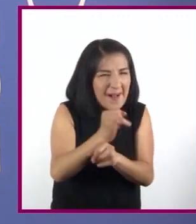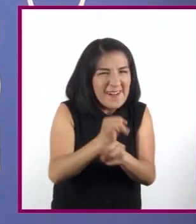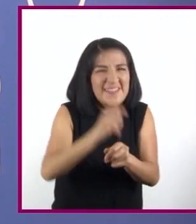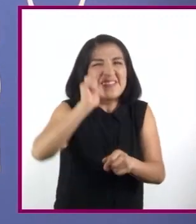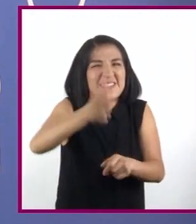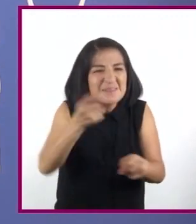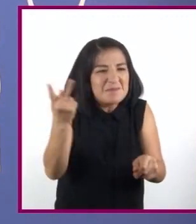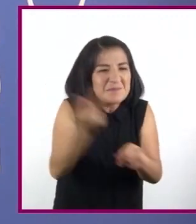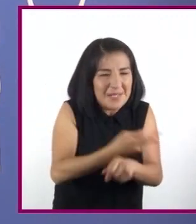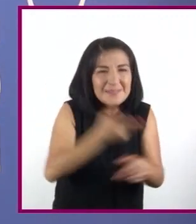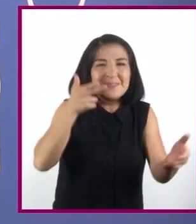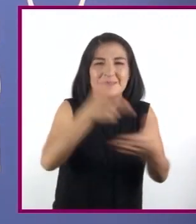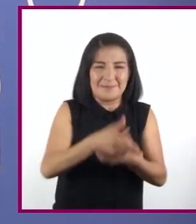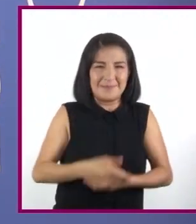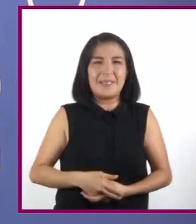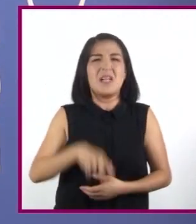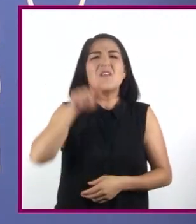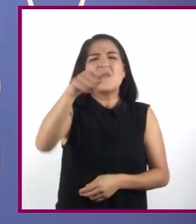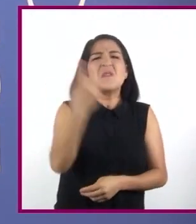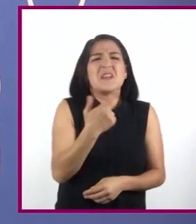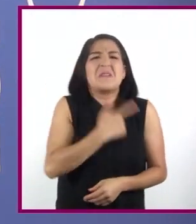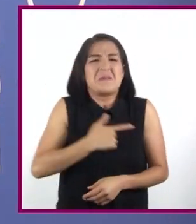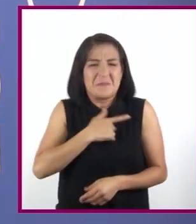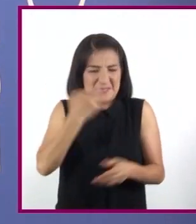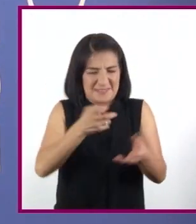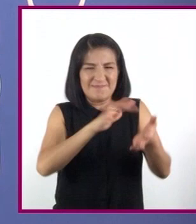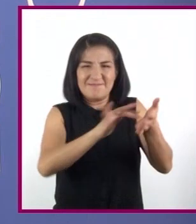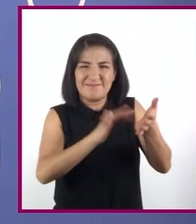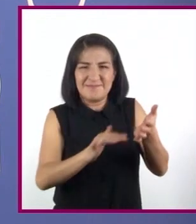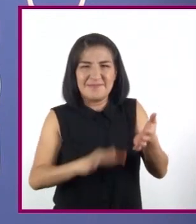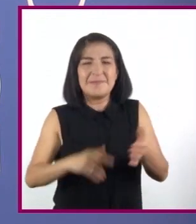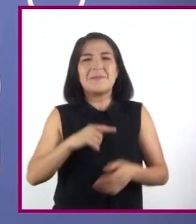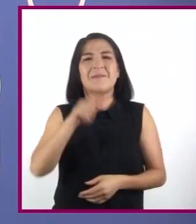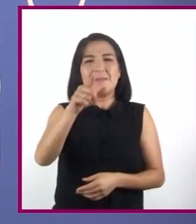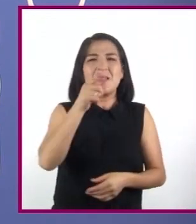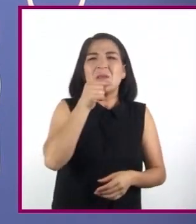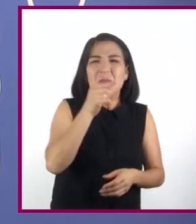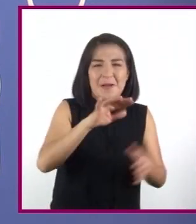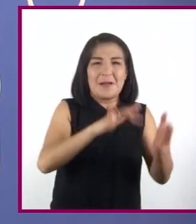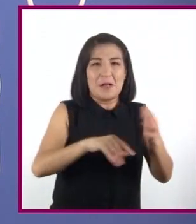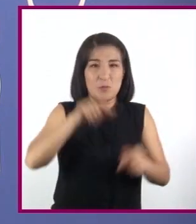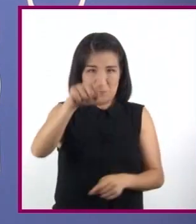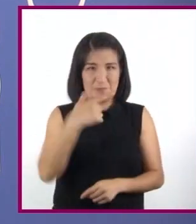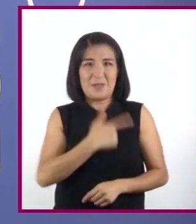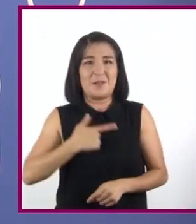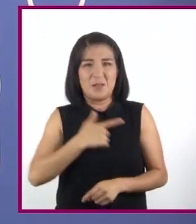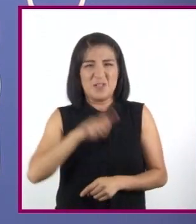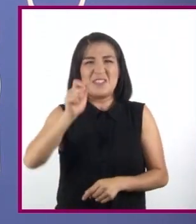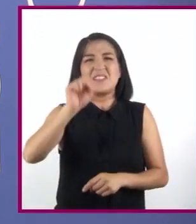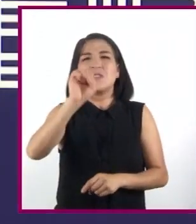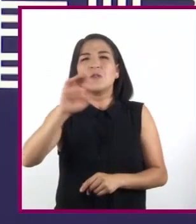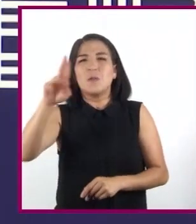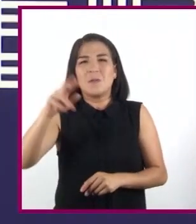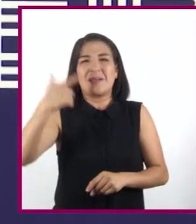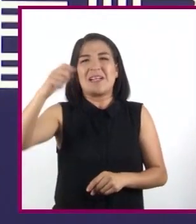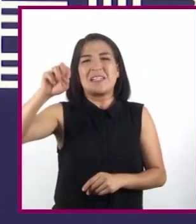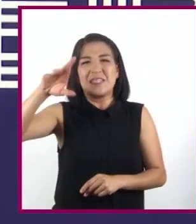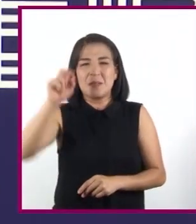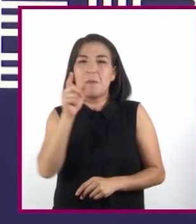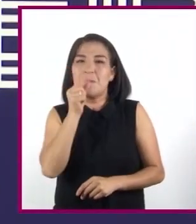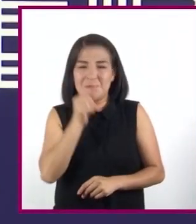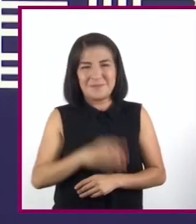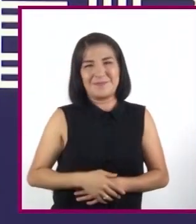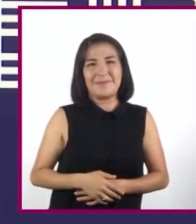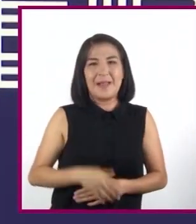fue lo que más les gustó de este tipo de subgénero narrativo? ¿Les gustaría leer una narración sobre el subgénero policíaco?